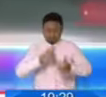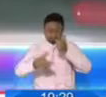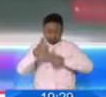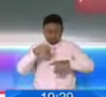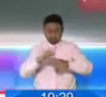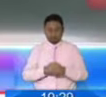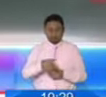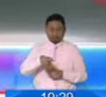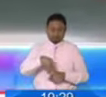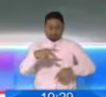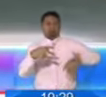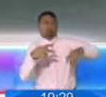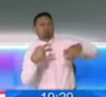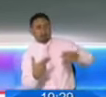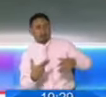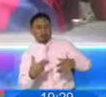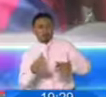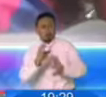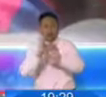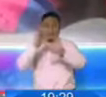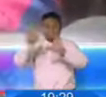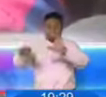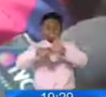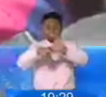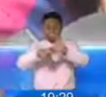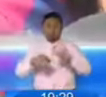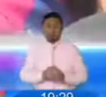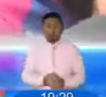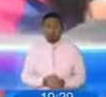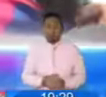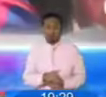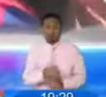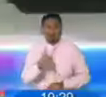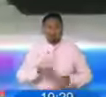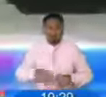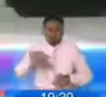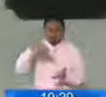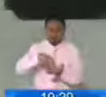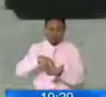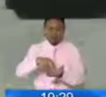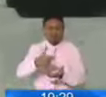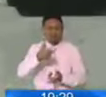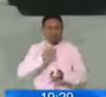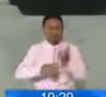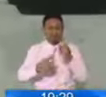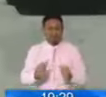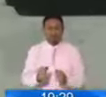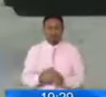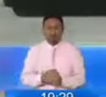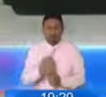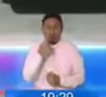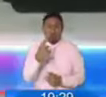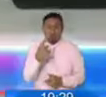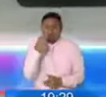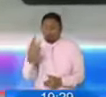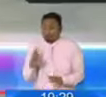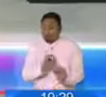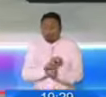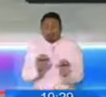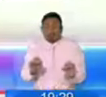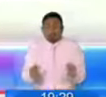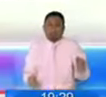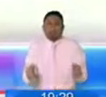ellas resbaló y cayó bajo el bus. Estaban bien borrachos, no se podían ni parar. Todo sucedió muy rápido, el chofer no se habría percatado lo que